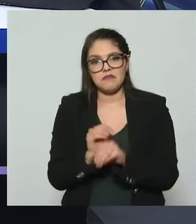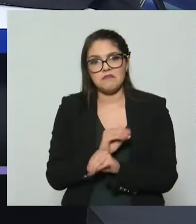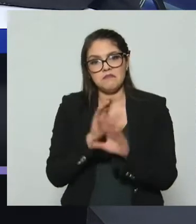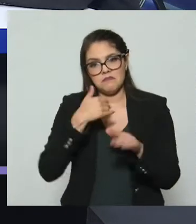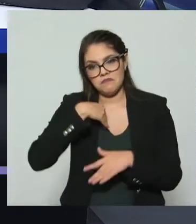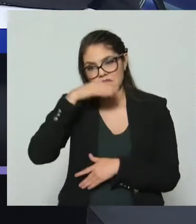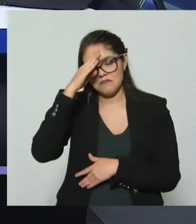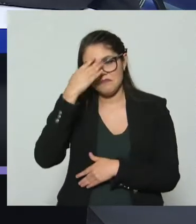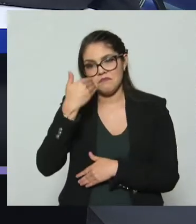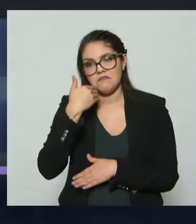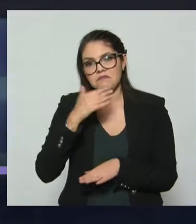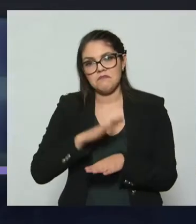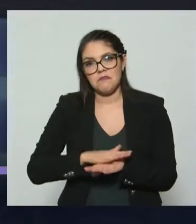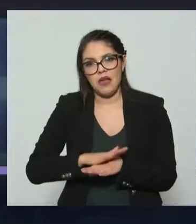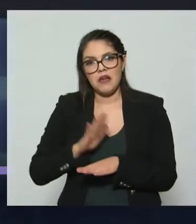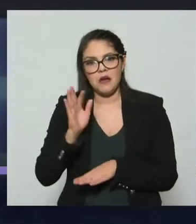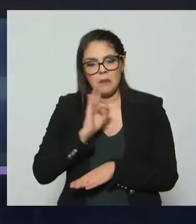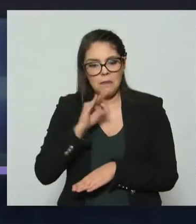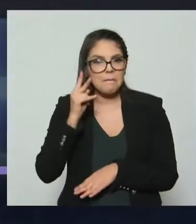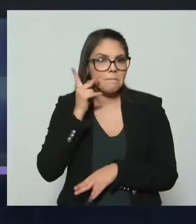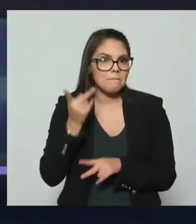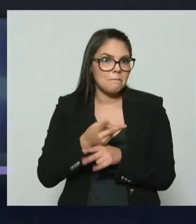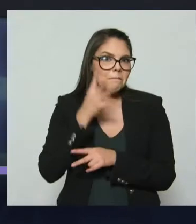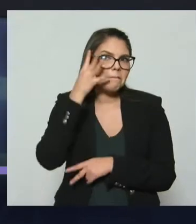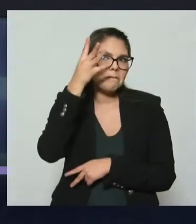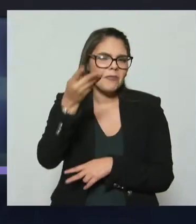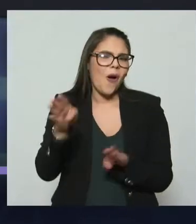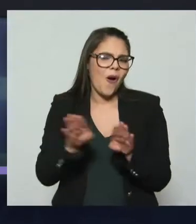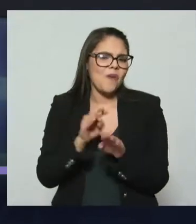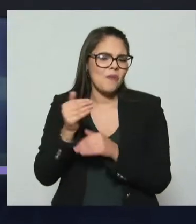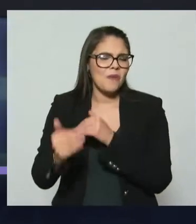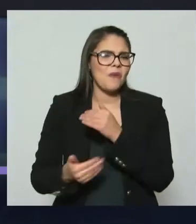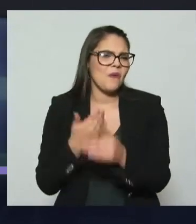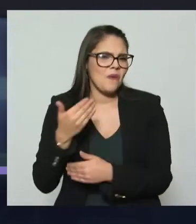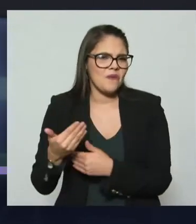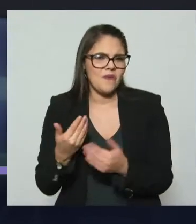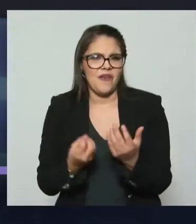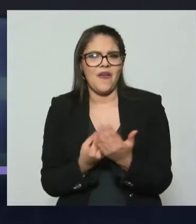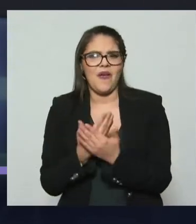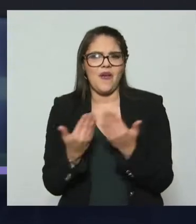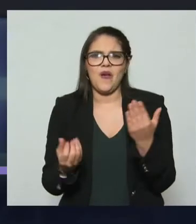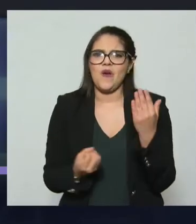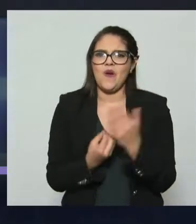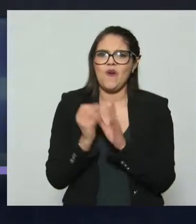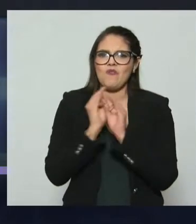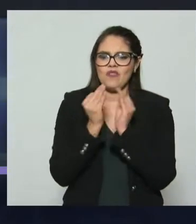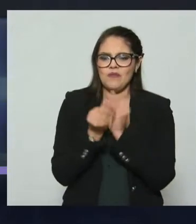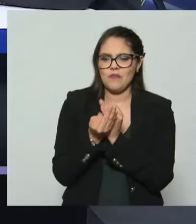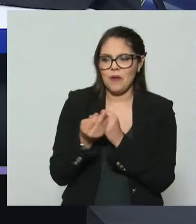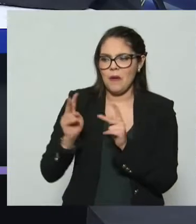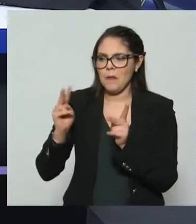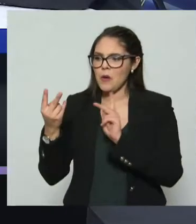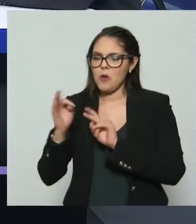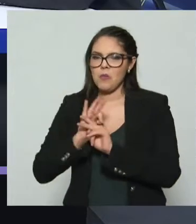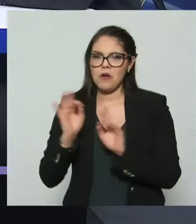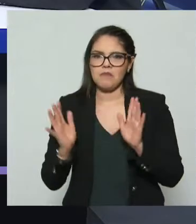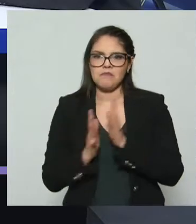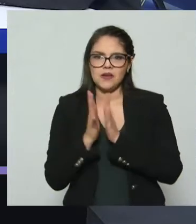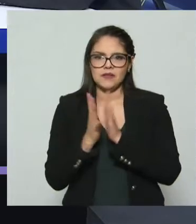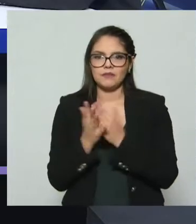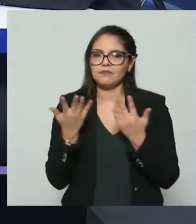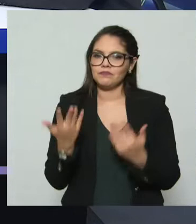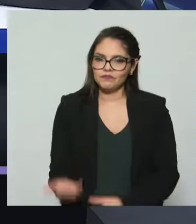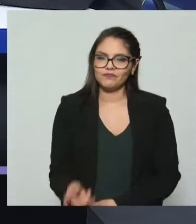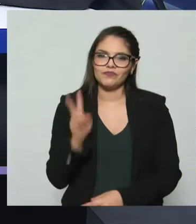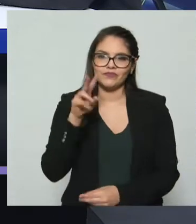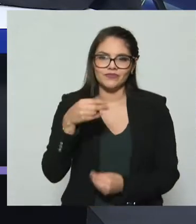buen ejercicio para ver esta situación cómo se da ahora con esta representación vecinal. Bueno, pues yo la verdad les agradezco mucho que